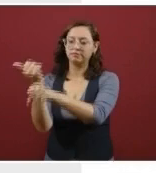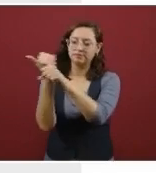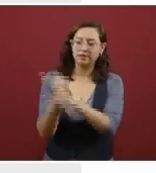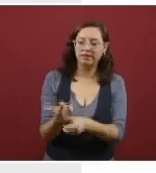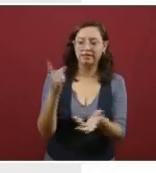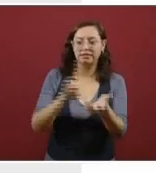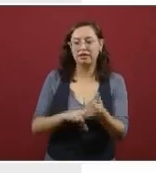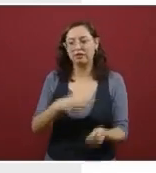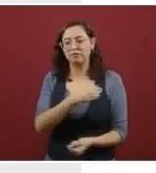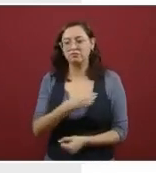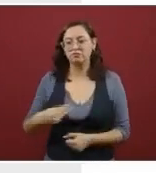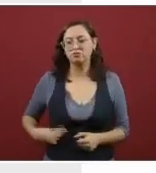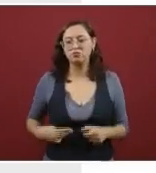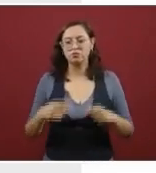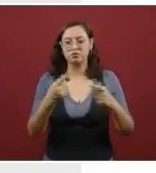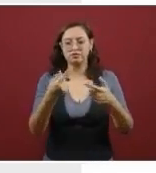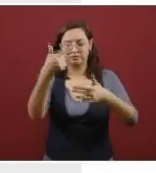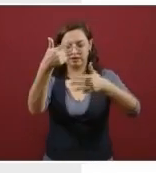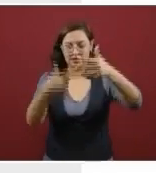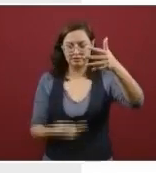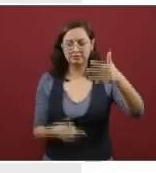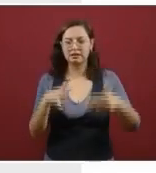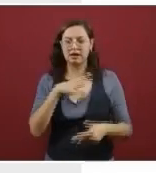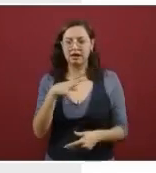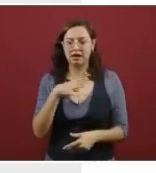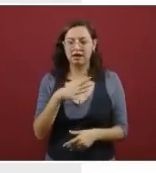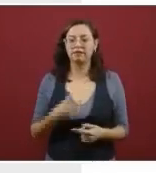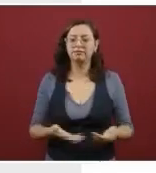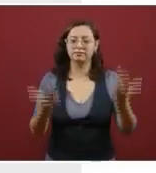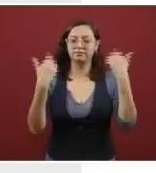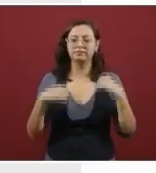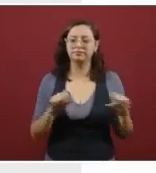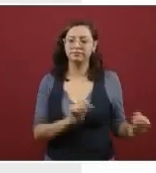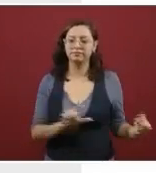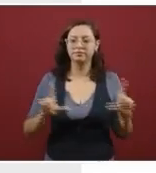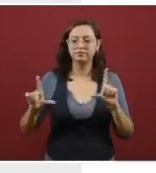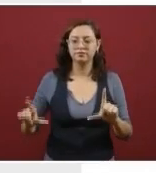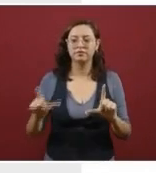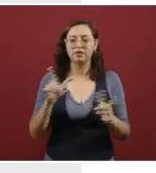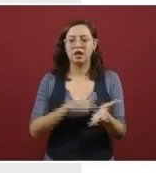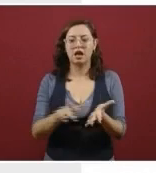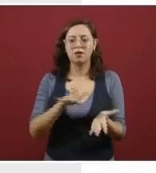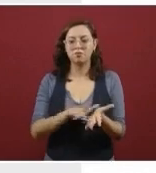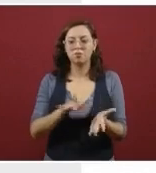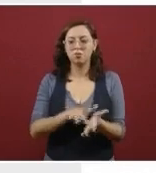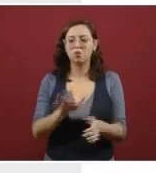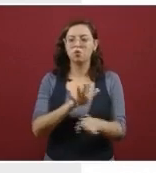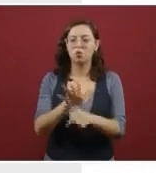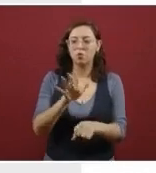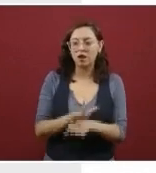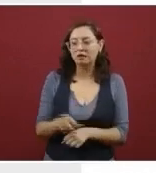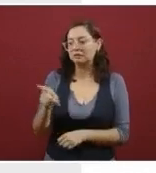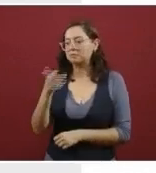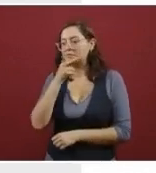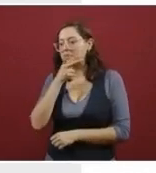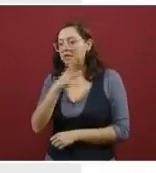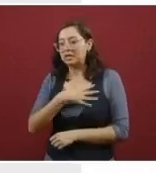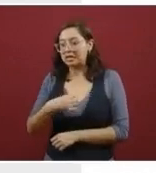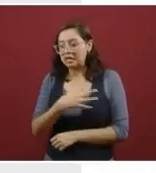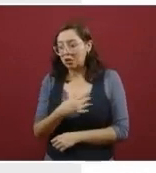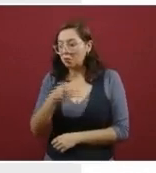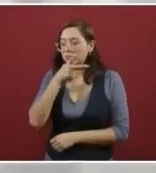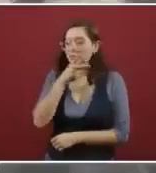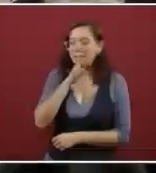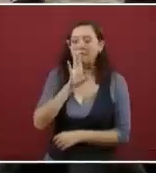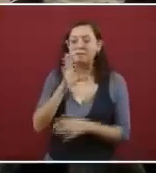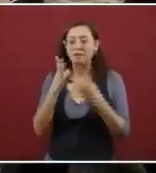municipios que se enuncian abajo. La que sigue. Los criterios para asignar este apoyo fue cuando quedaron hijos o hijas en orfandad, cuando había una